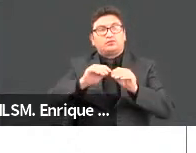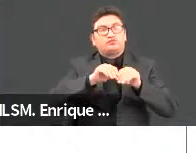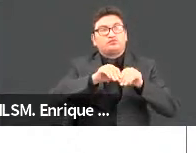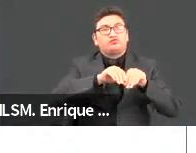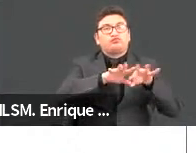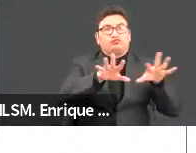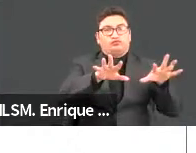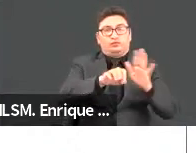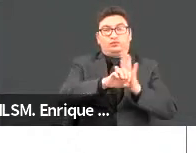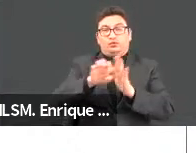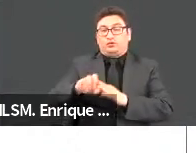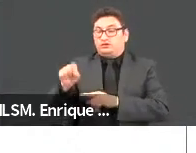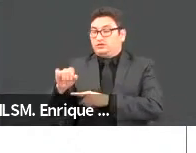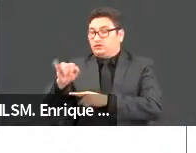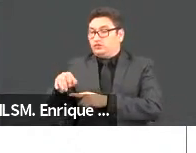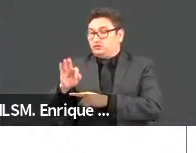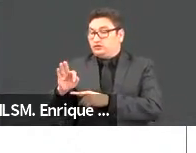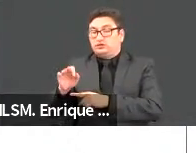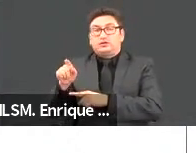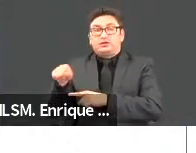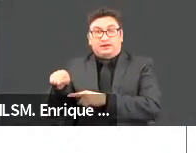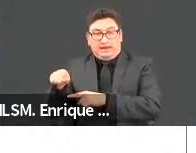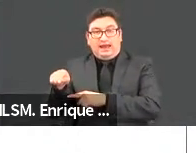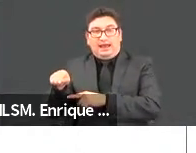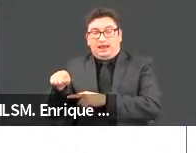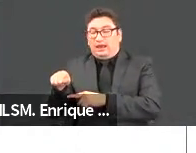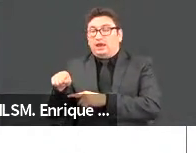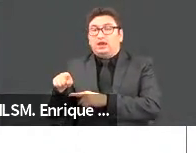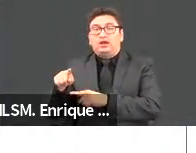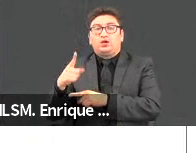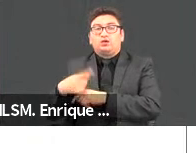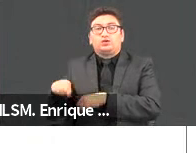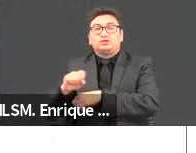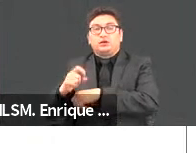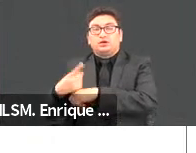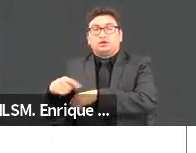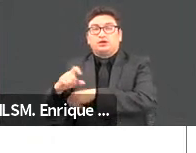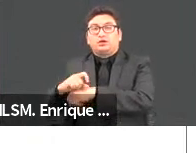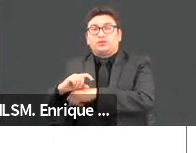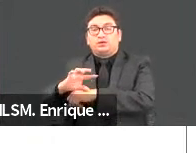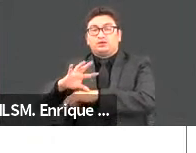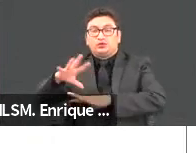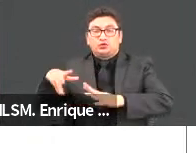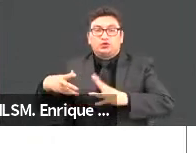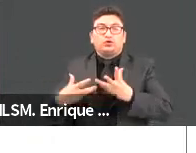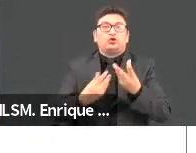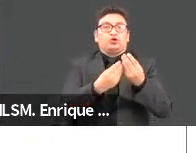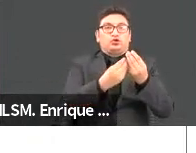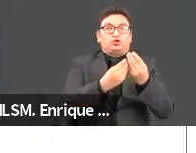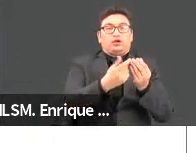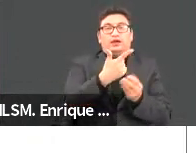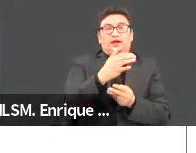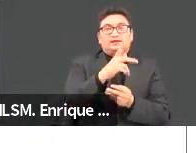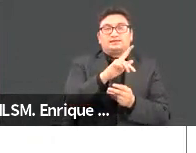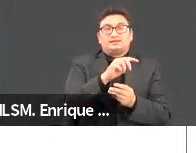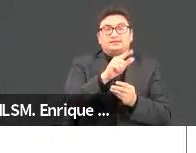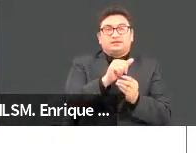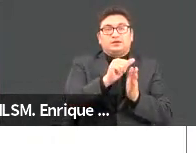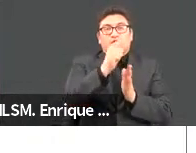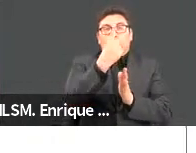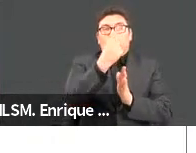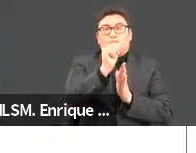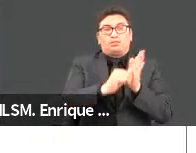la información señalada en el párrafo anterior, ¿correcto?